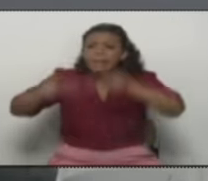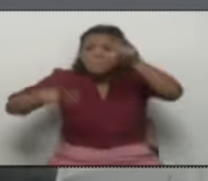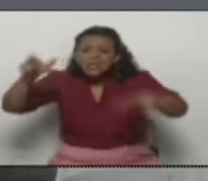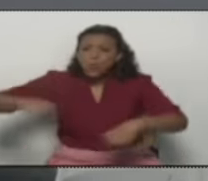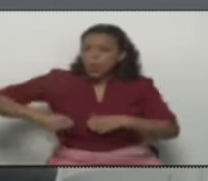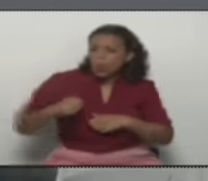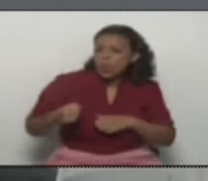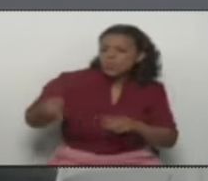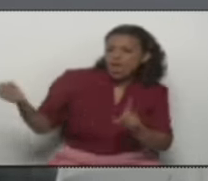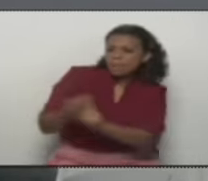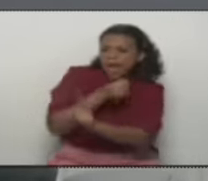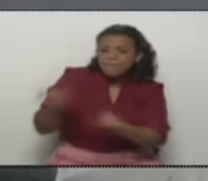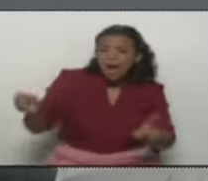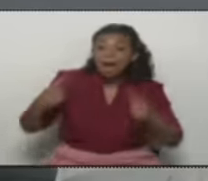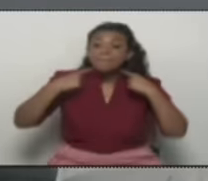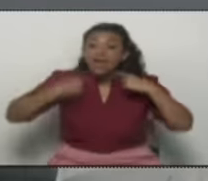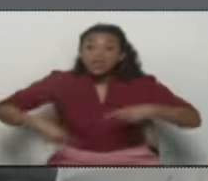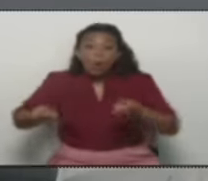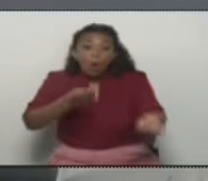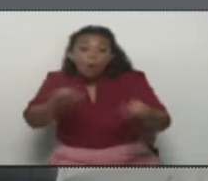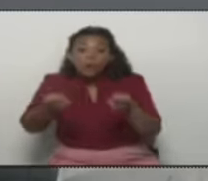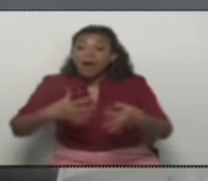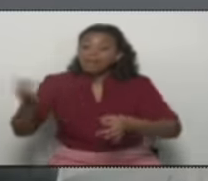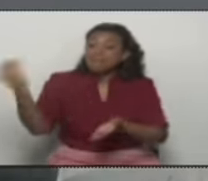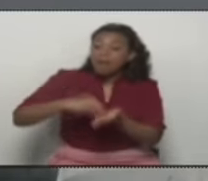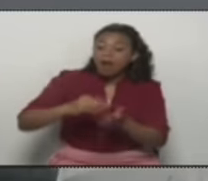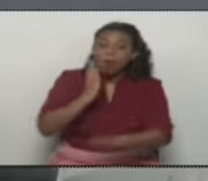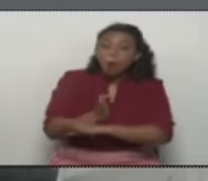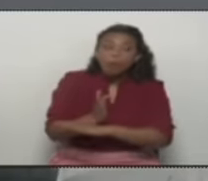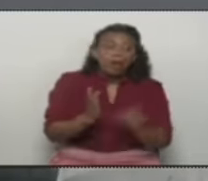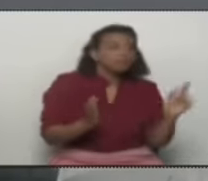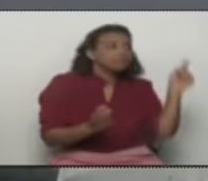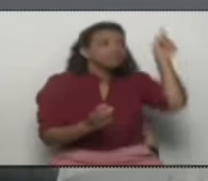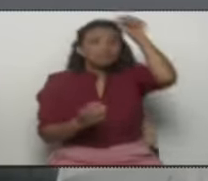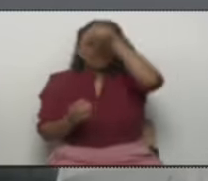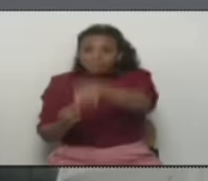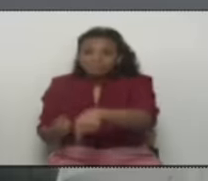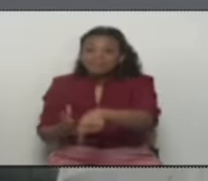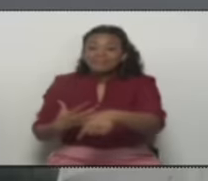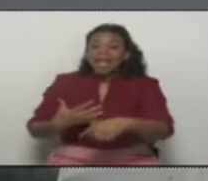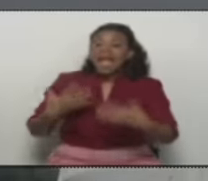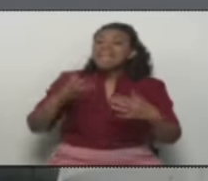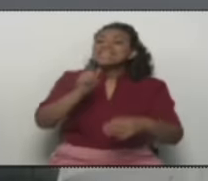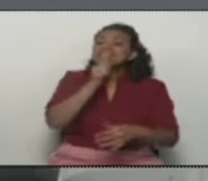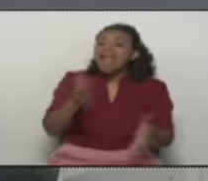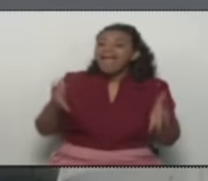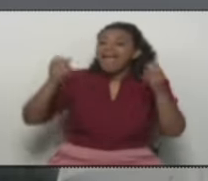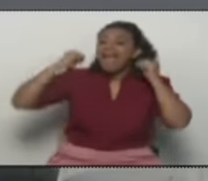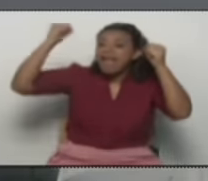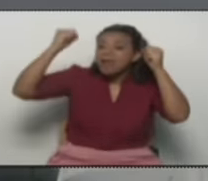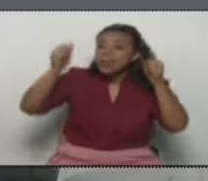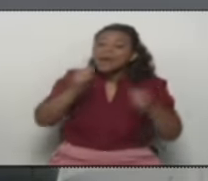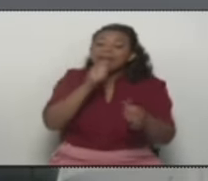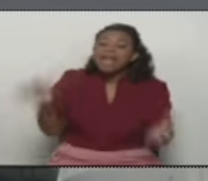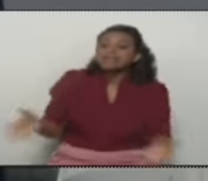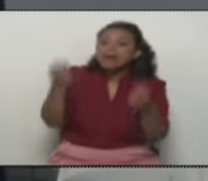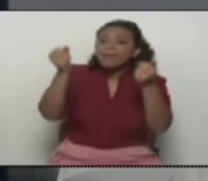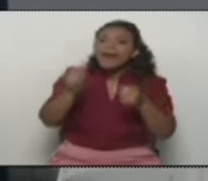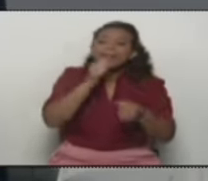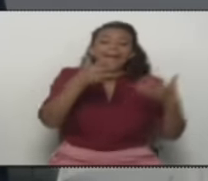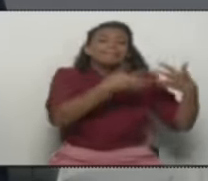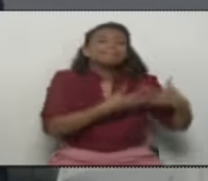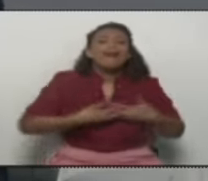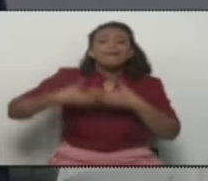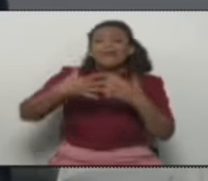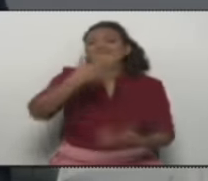Haití, se perdió el control, hace falta orden, que venga un héroe y lo haga, porque las Fuerzas Armadas están siendo